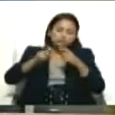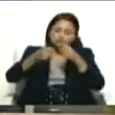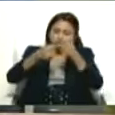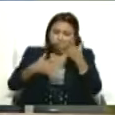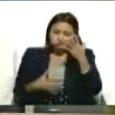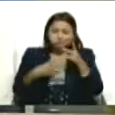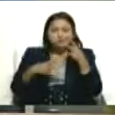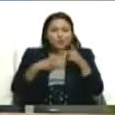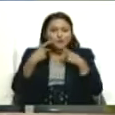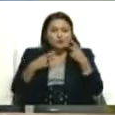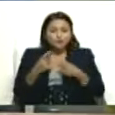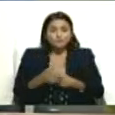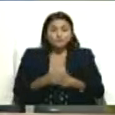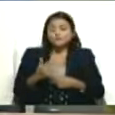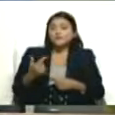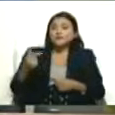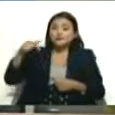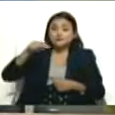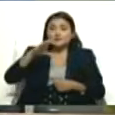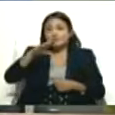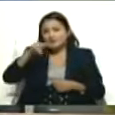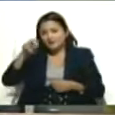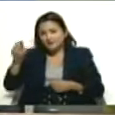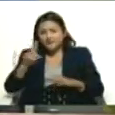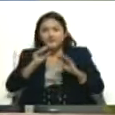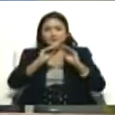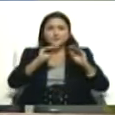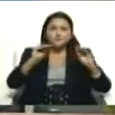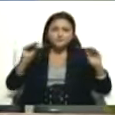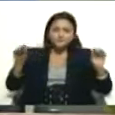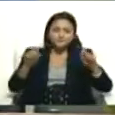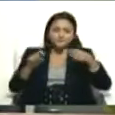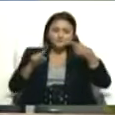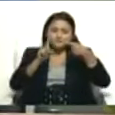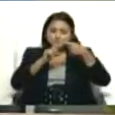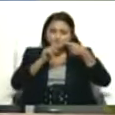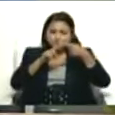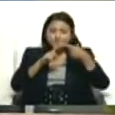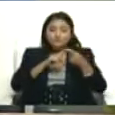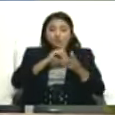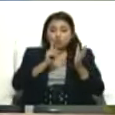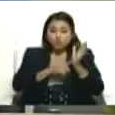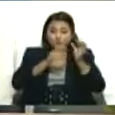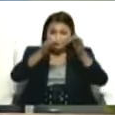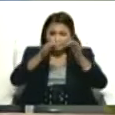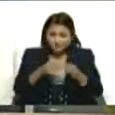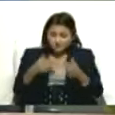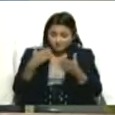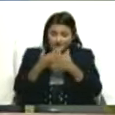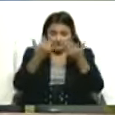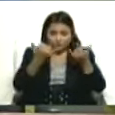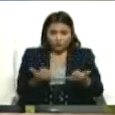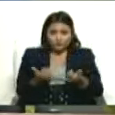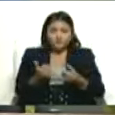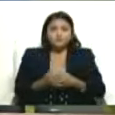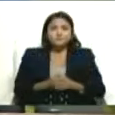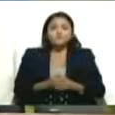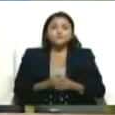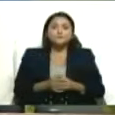Consejo Nacional Electoral informa que, primero, se ha cumplido hasta este momento con